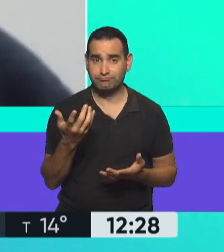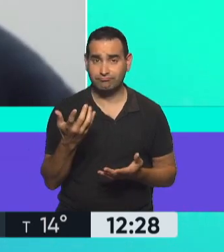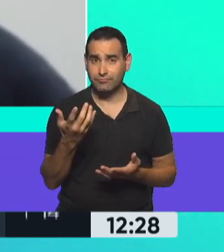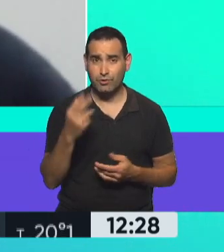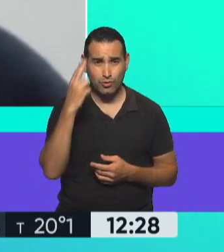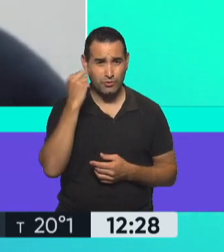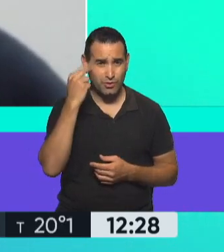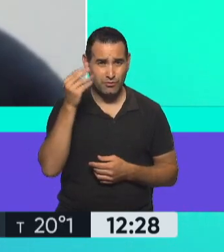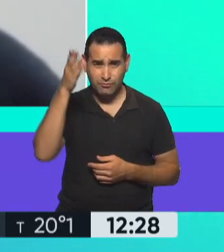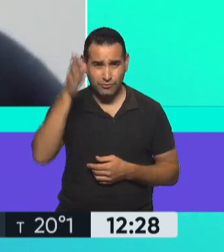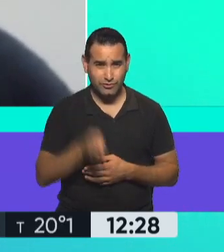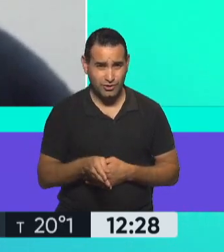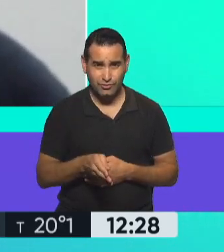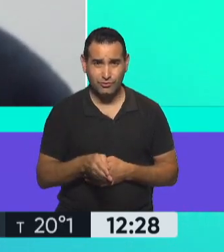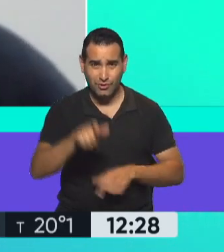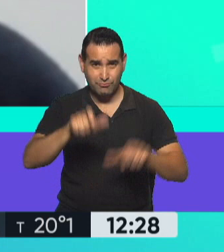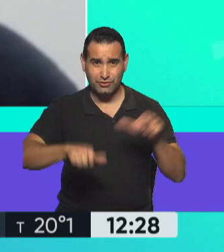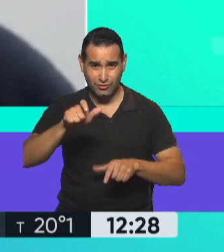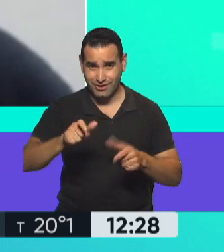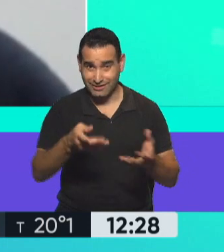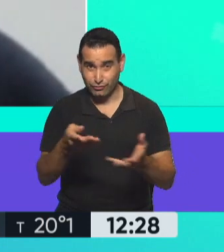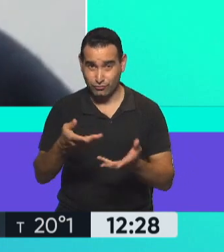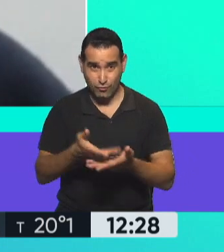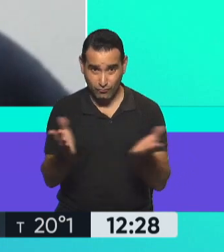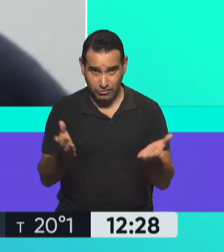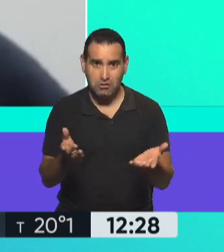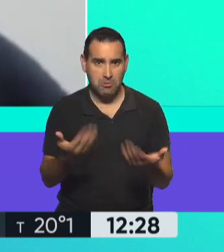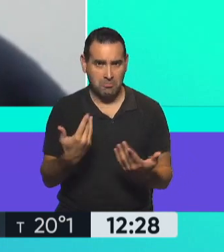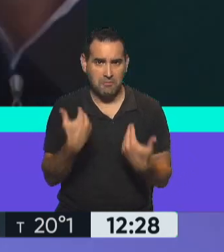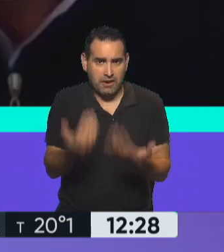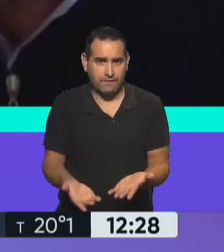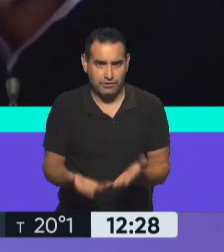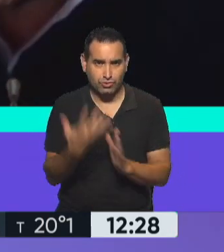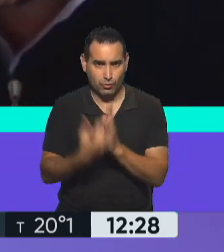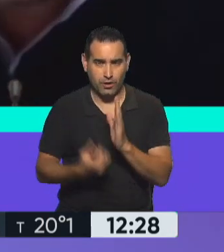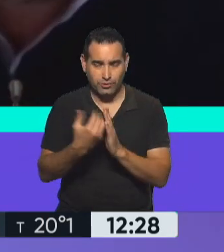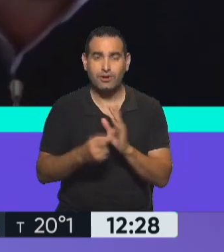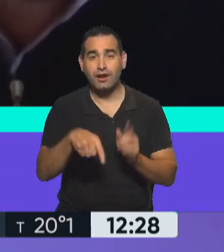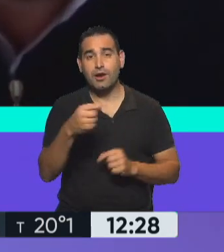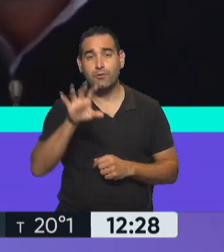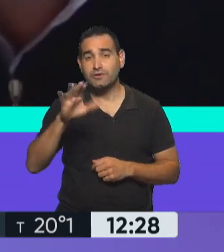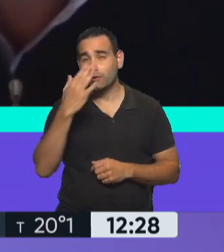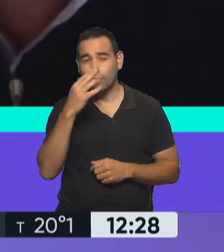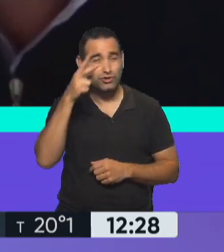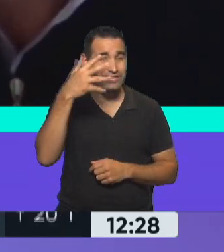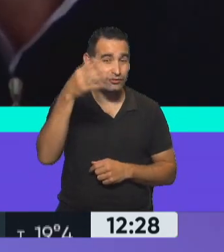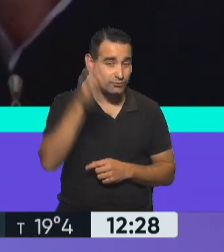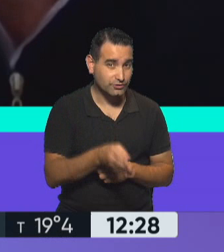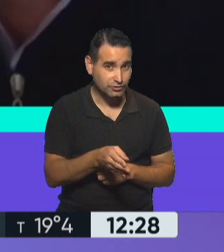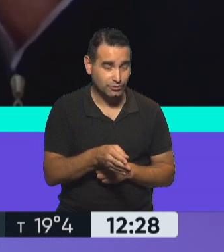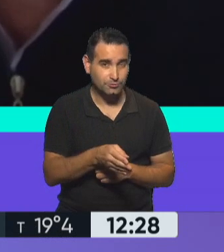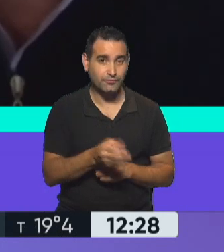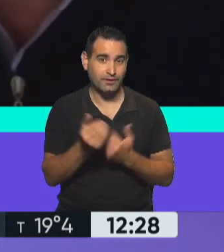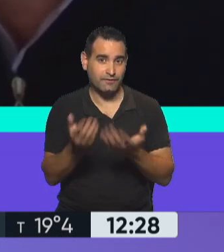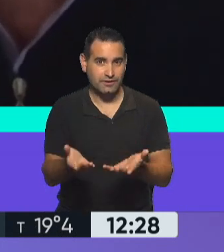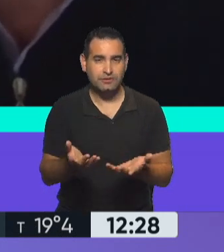el 99% de los usuarios de servicio público van a tener estos beneficios. En el caso de la provincia de Córdoba, el 85%.